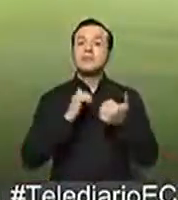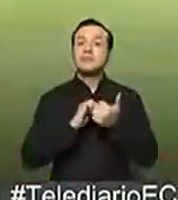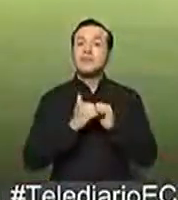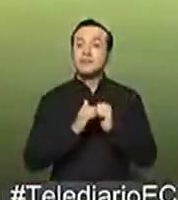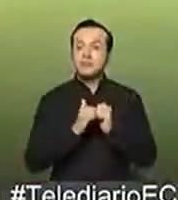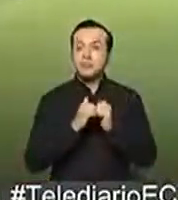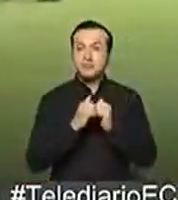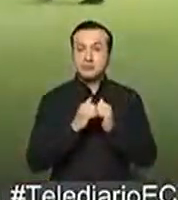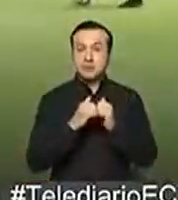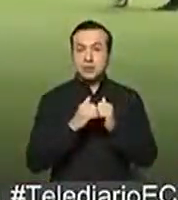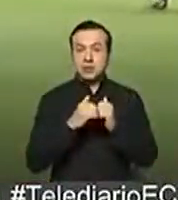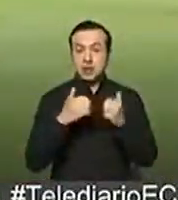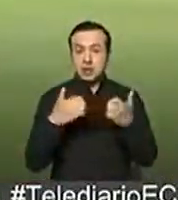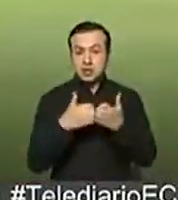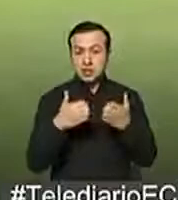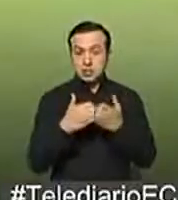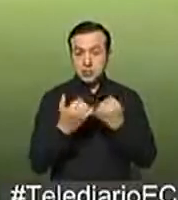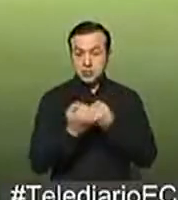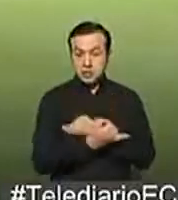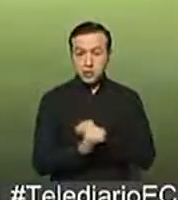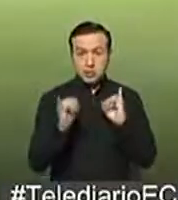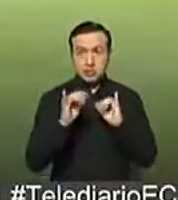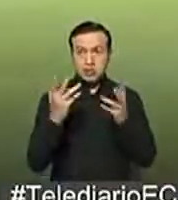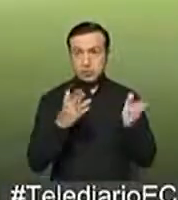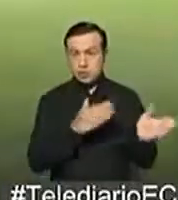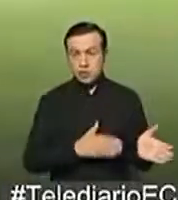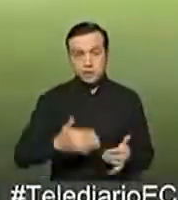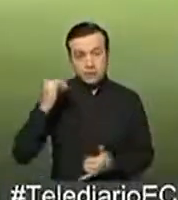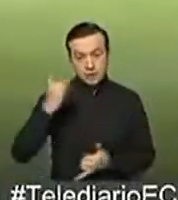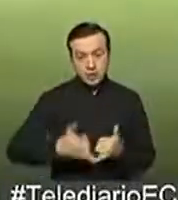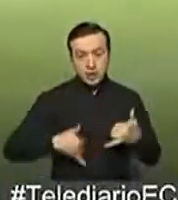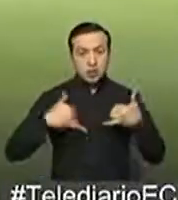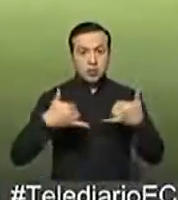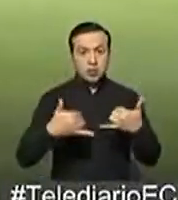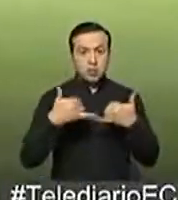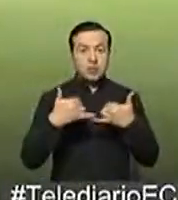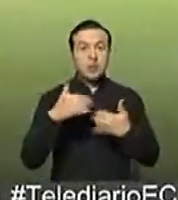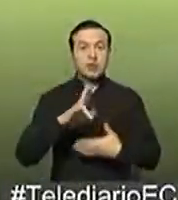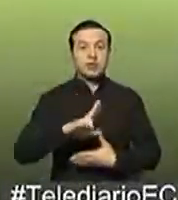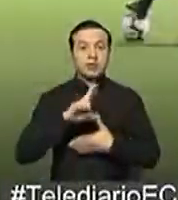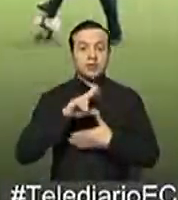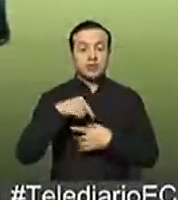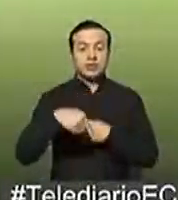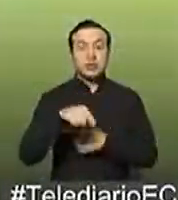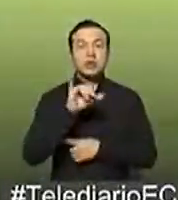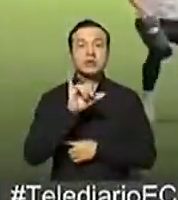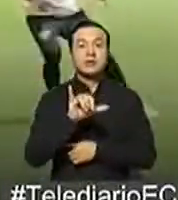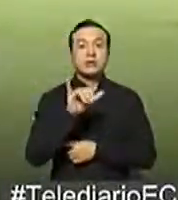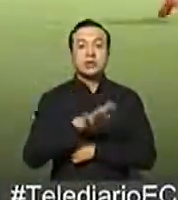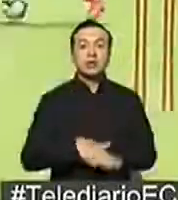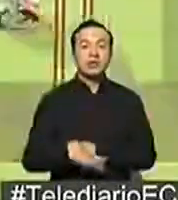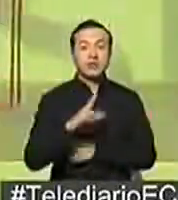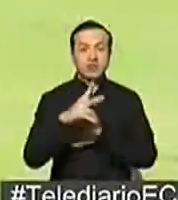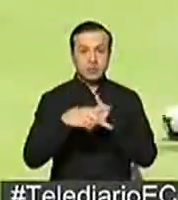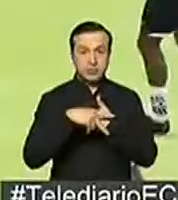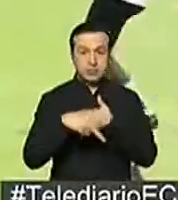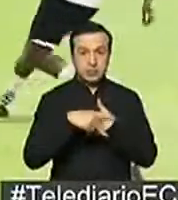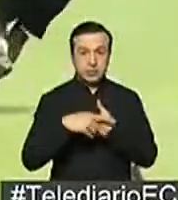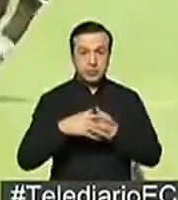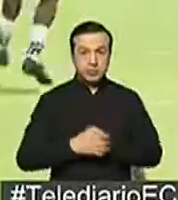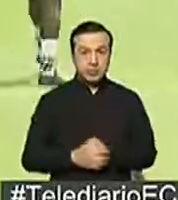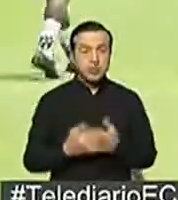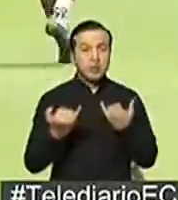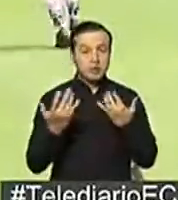deportes, Independiente del Valle casi listo para disputar la final de la Copa Sudamericana este sábado en Asunción del Paraguay. Hoy